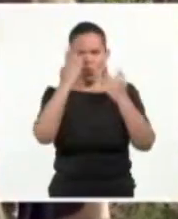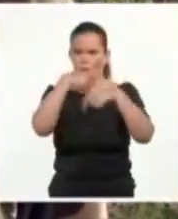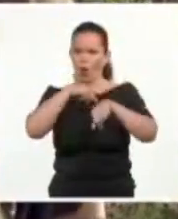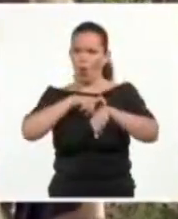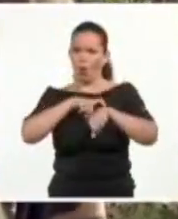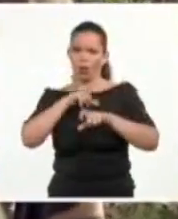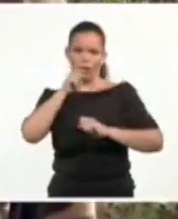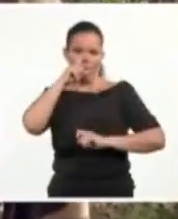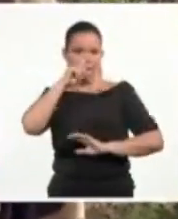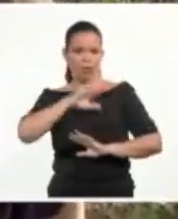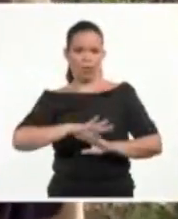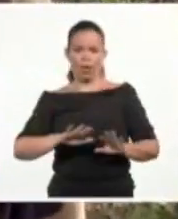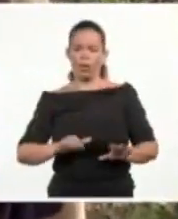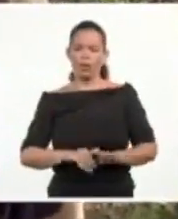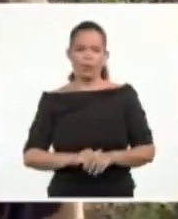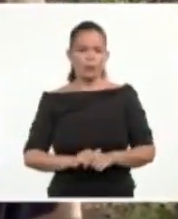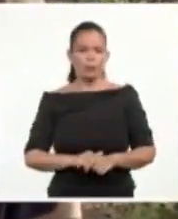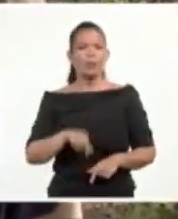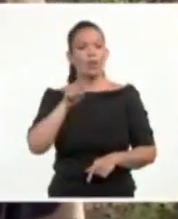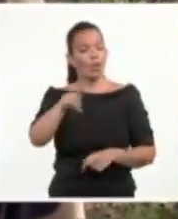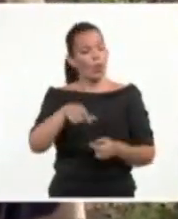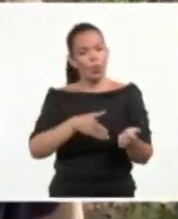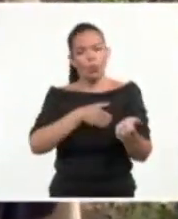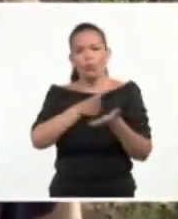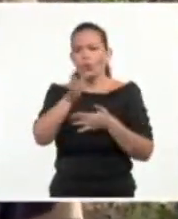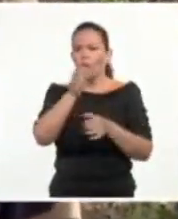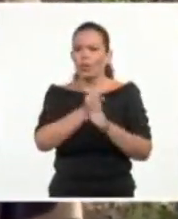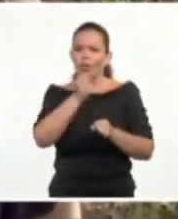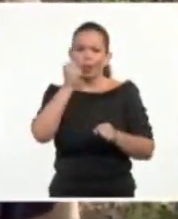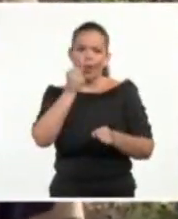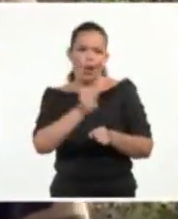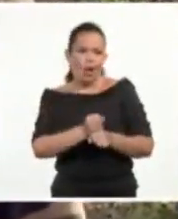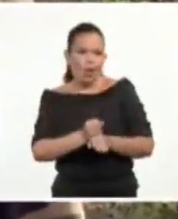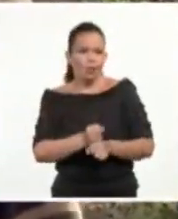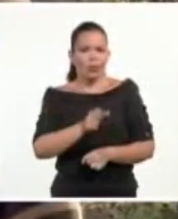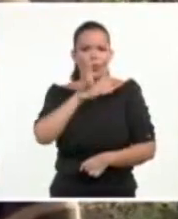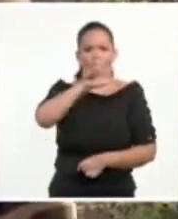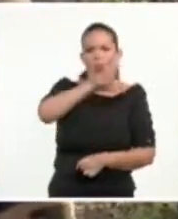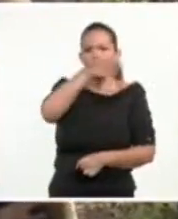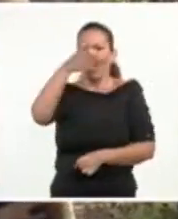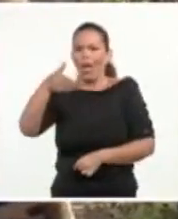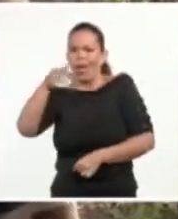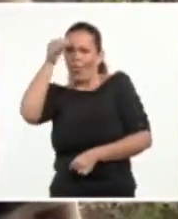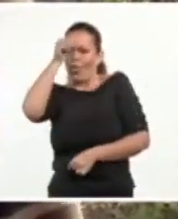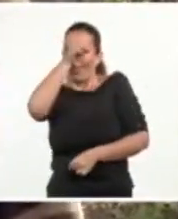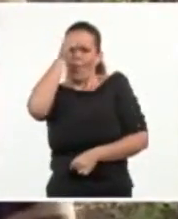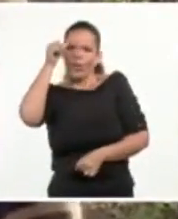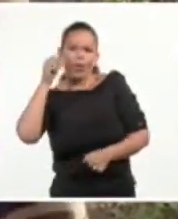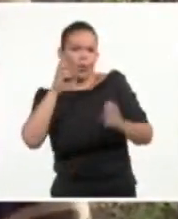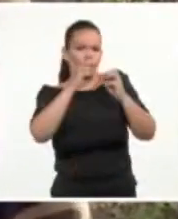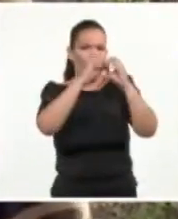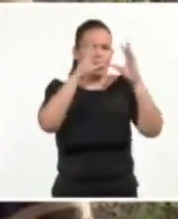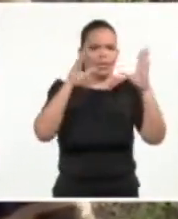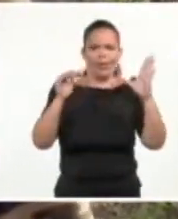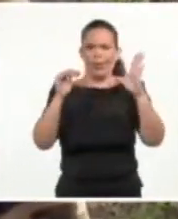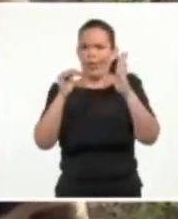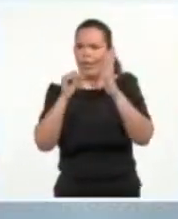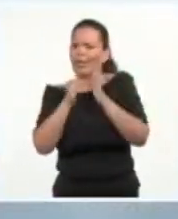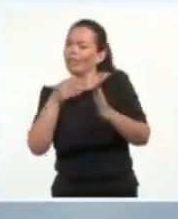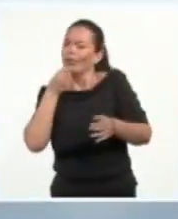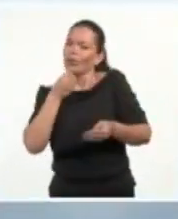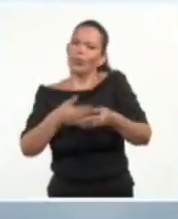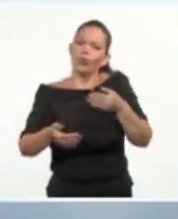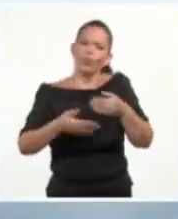me estaba comentando. Independiente de las condiciones del clima, lo mismo trabajan día y noche, que llueva o no llueva, siempre están ahí fajados